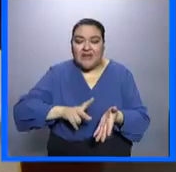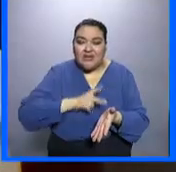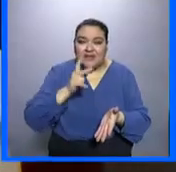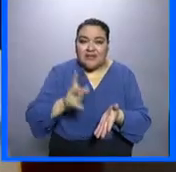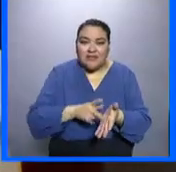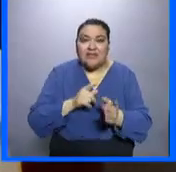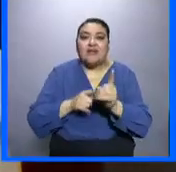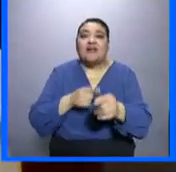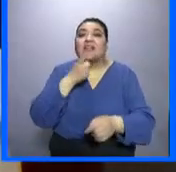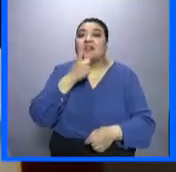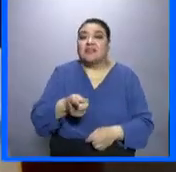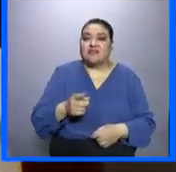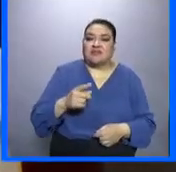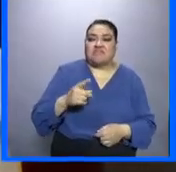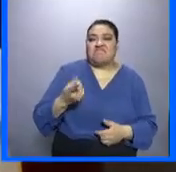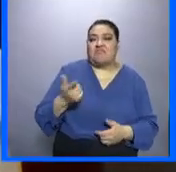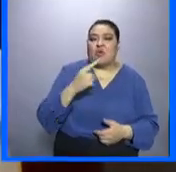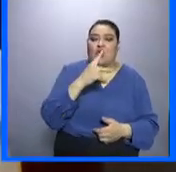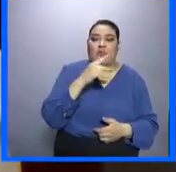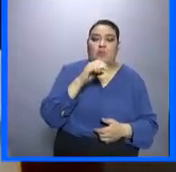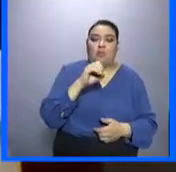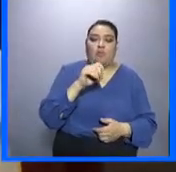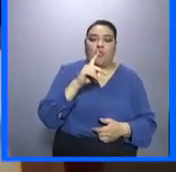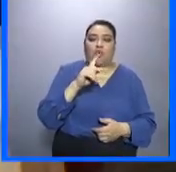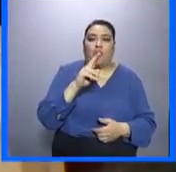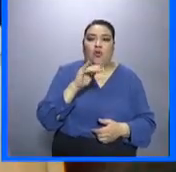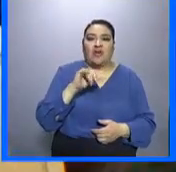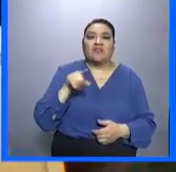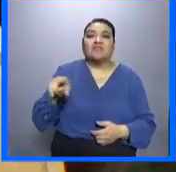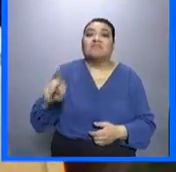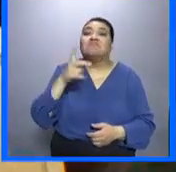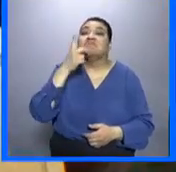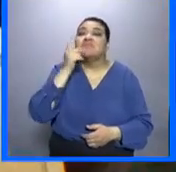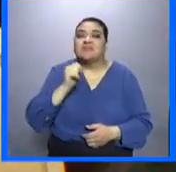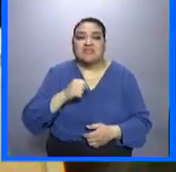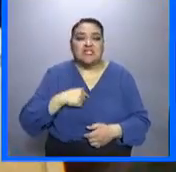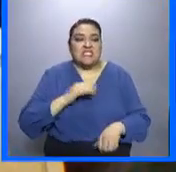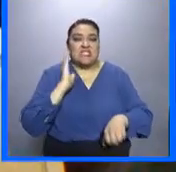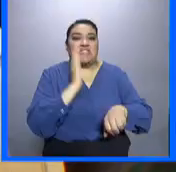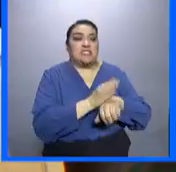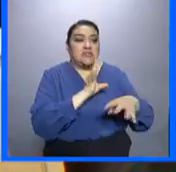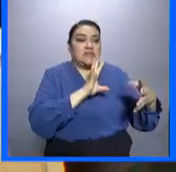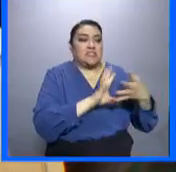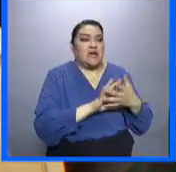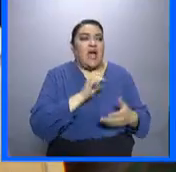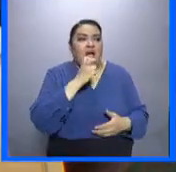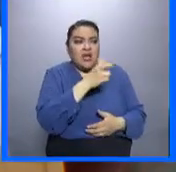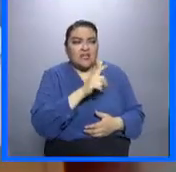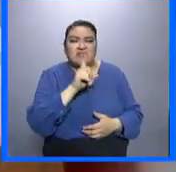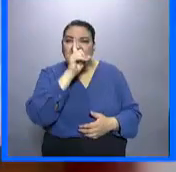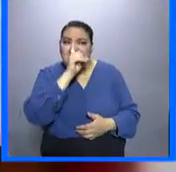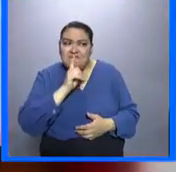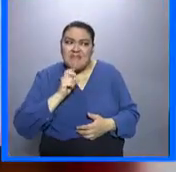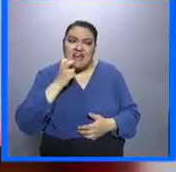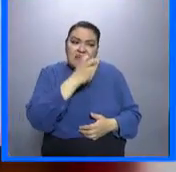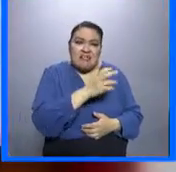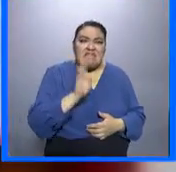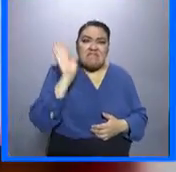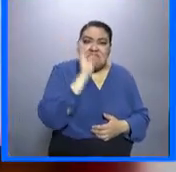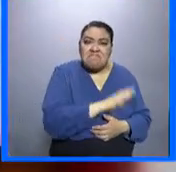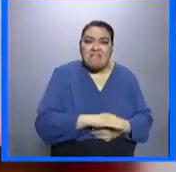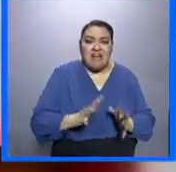llamó populacherismo en las penas, que miente sobre los beneficios de sanciones de muchos años en cárcel y que tiene consecuencias en el